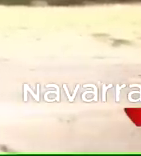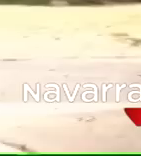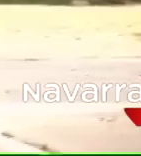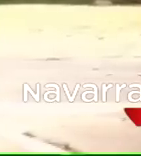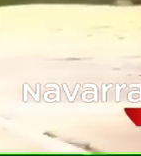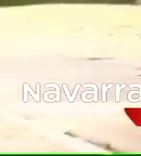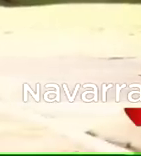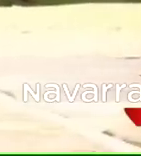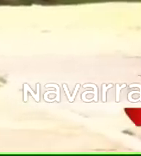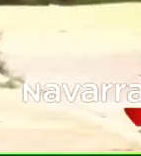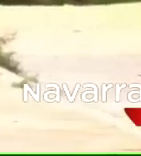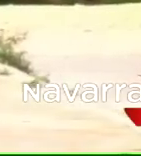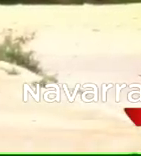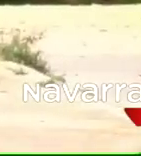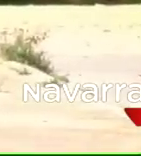¡Vale!